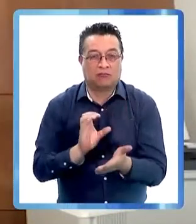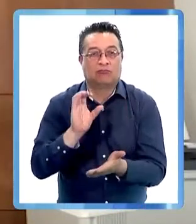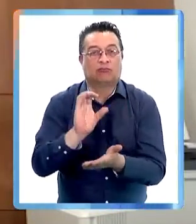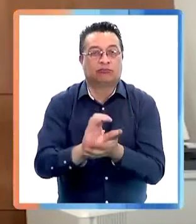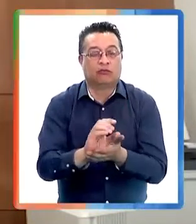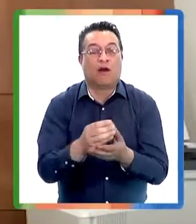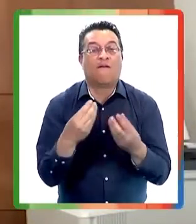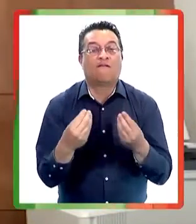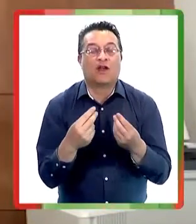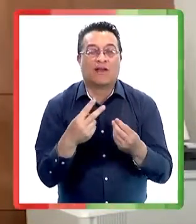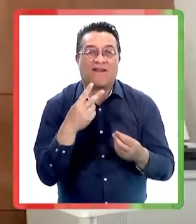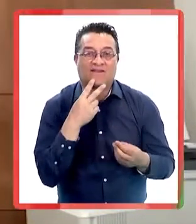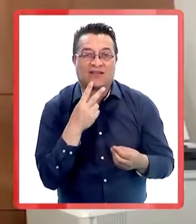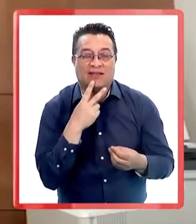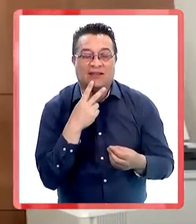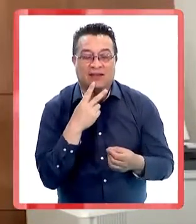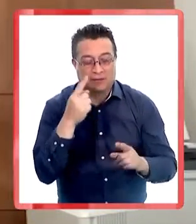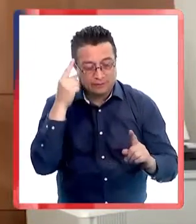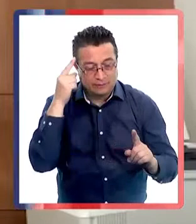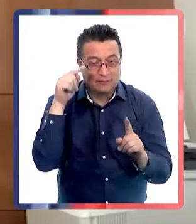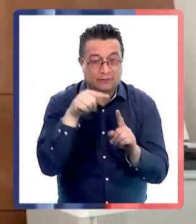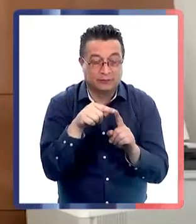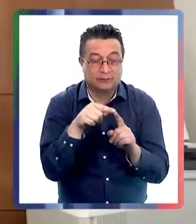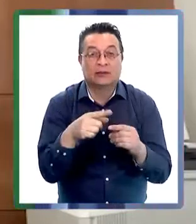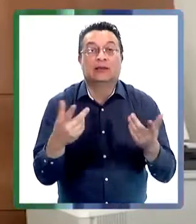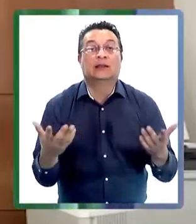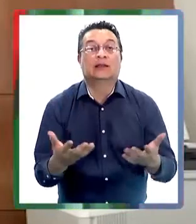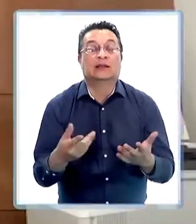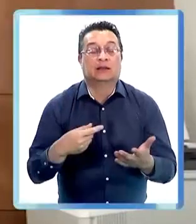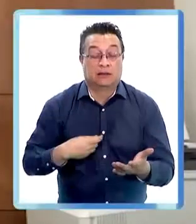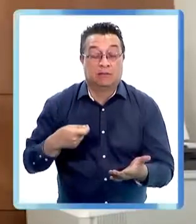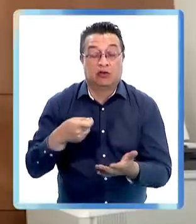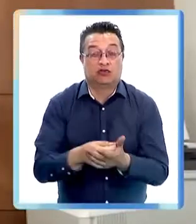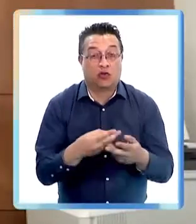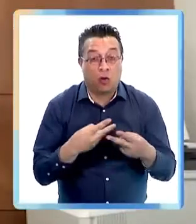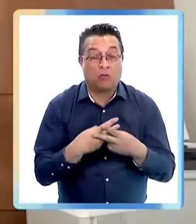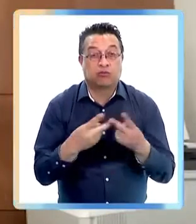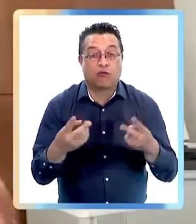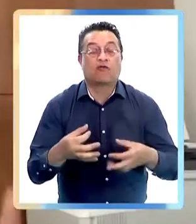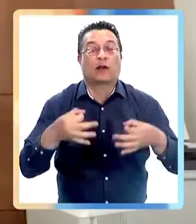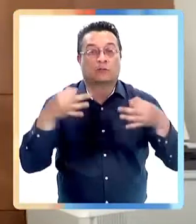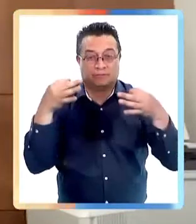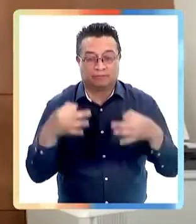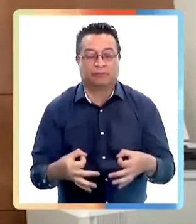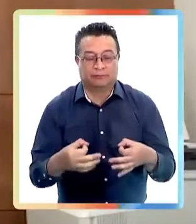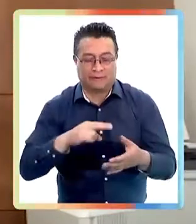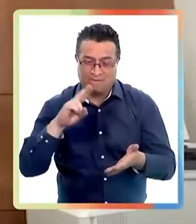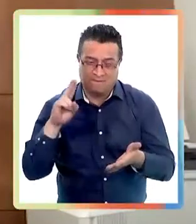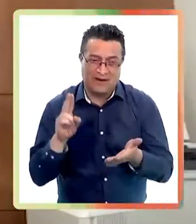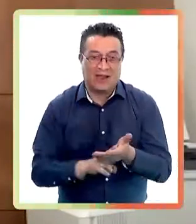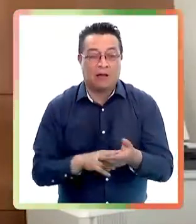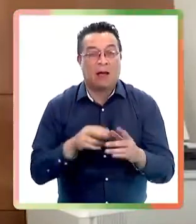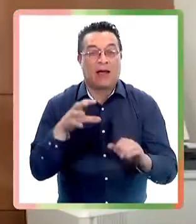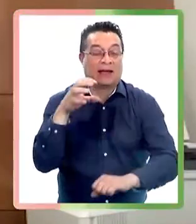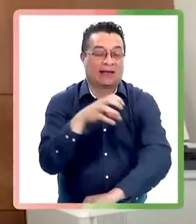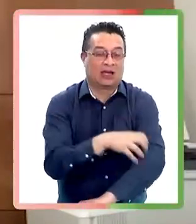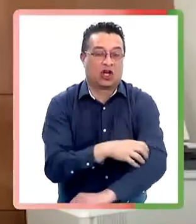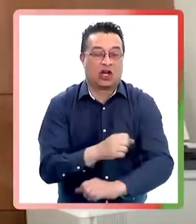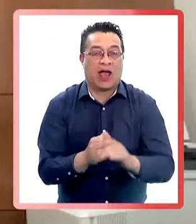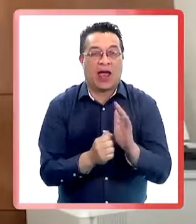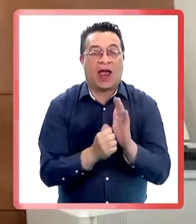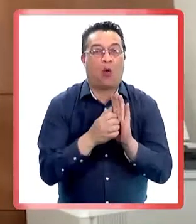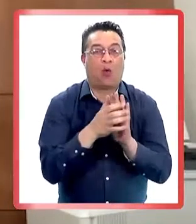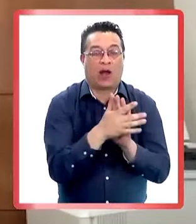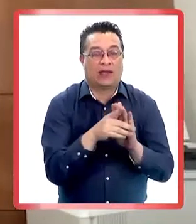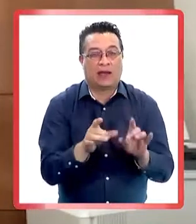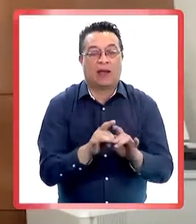que se denomina del Buen Vivir y que busca apuntar con foco de inversión pública concreta y real, efectiva, para la región de la